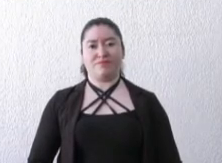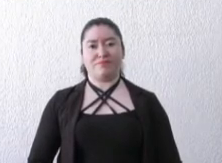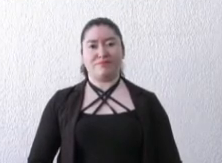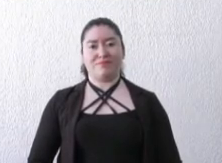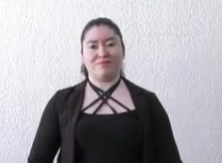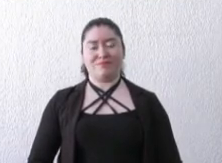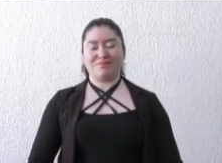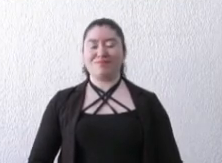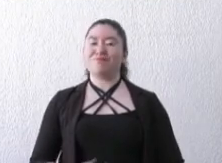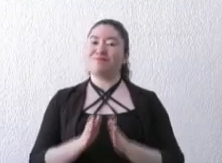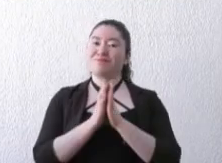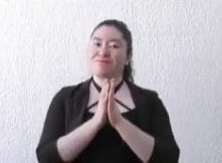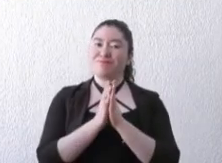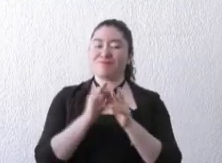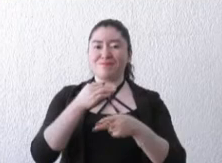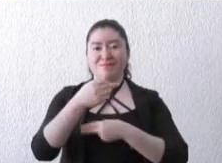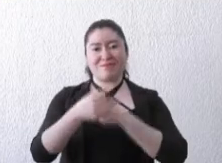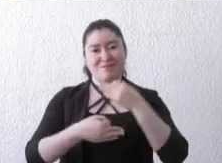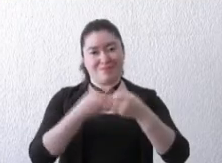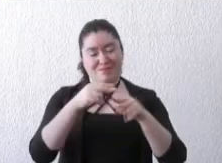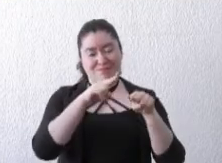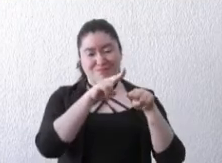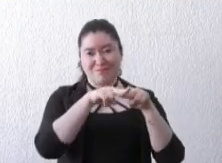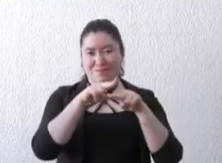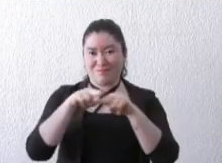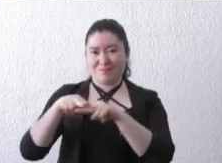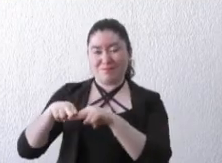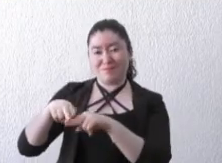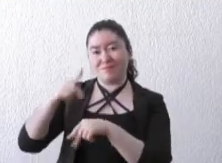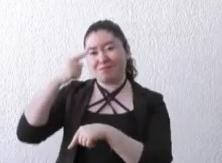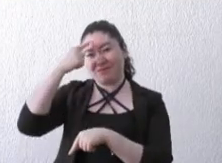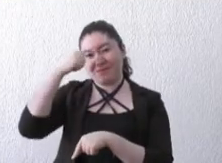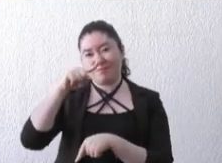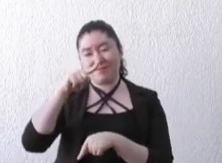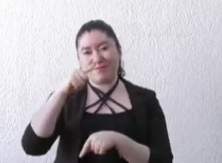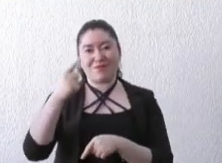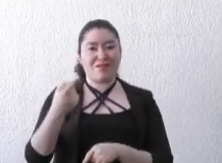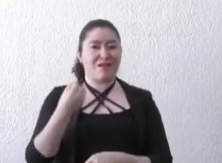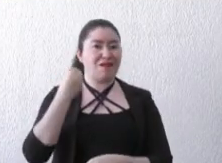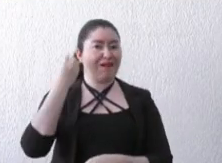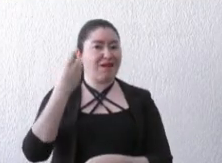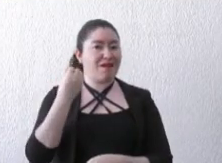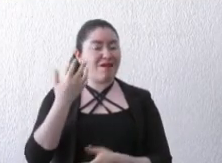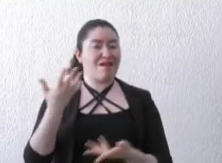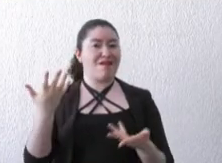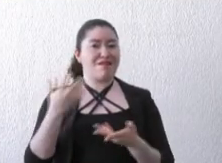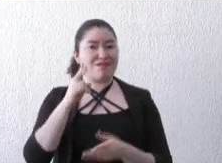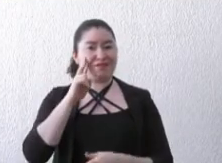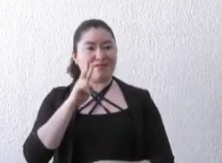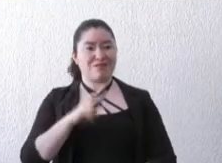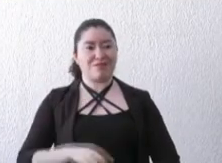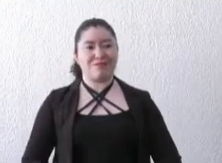Sean tan amables de ocupar sus lugares, por favor, para disfrutar del siguiente espectáculo.